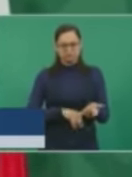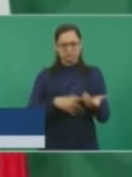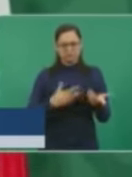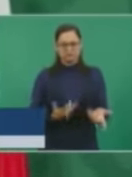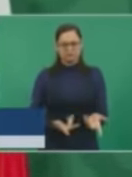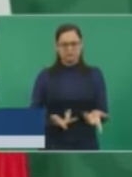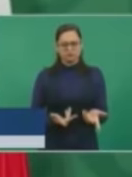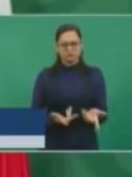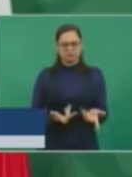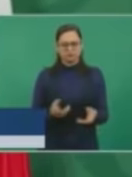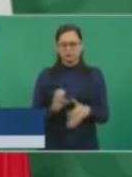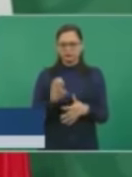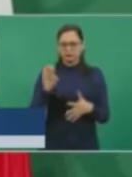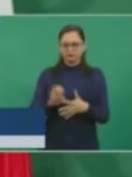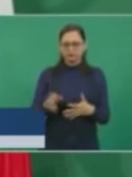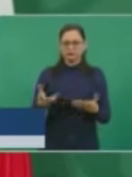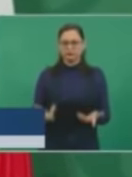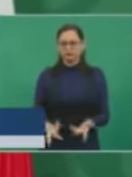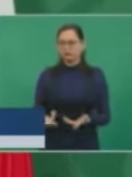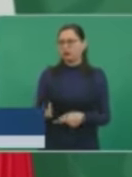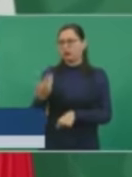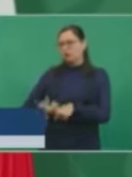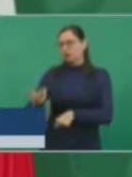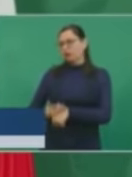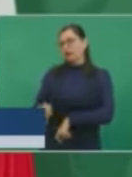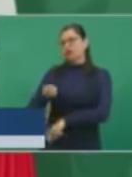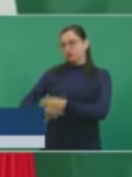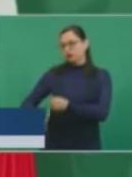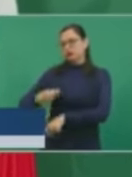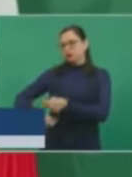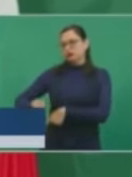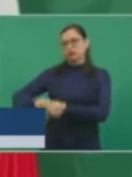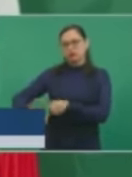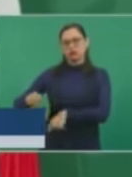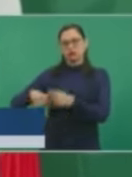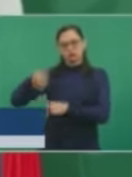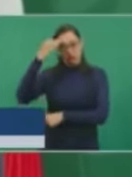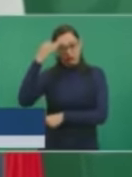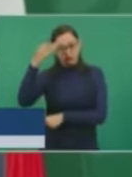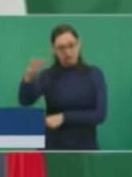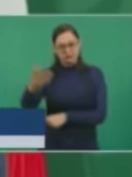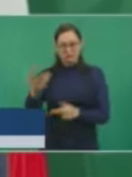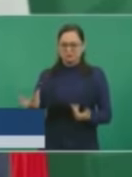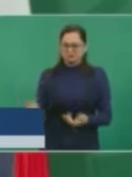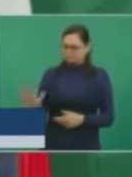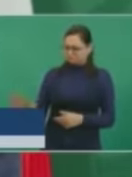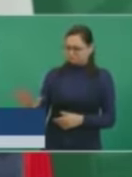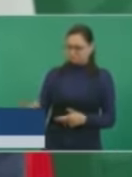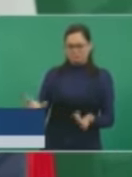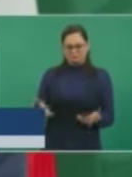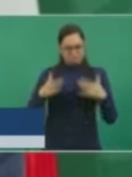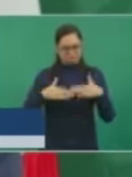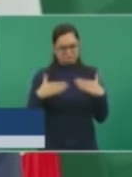tiene toda la población. Pero entonces el presidente y la administración deciden cuáles son las obras importantes, a quiénes se contratan, a quiénes no